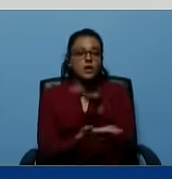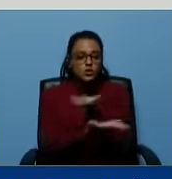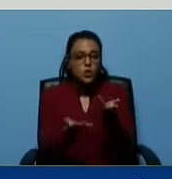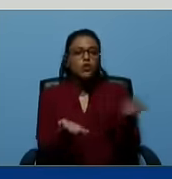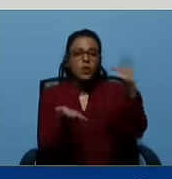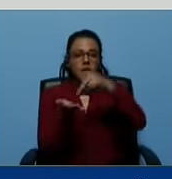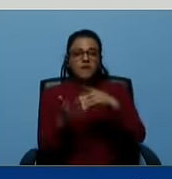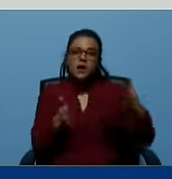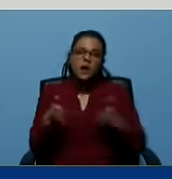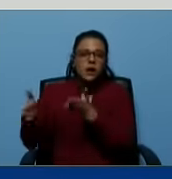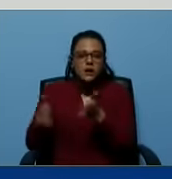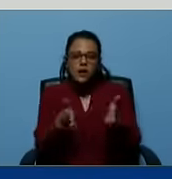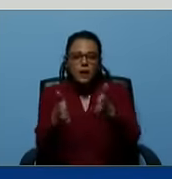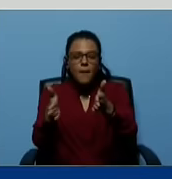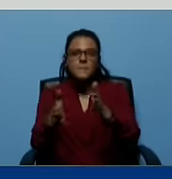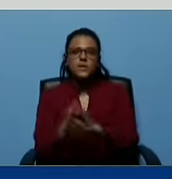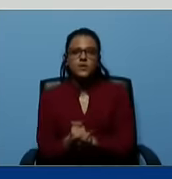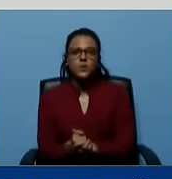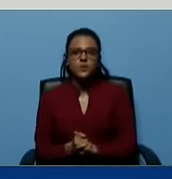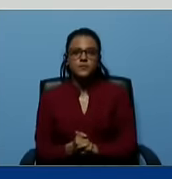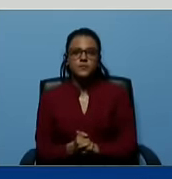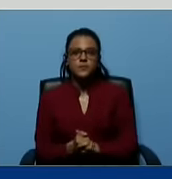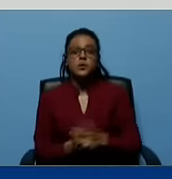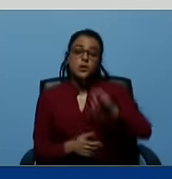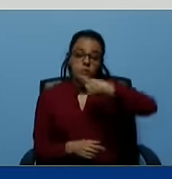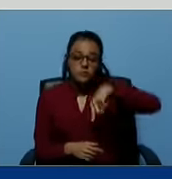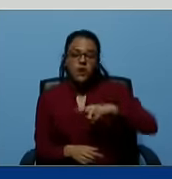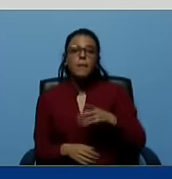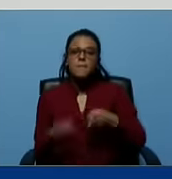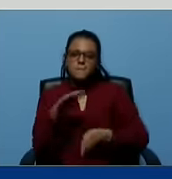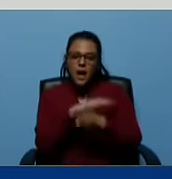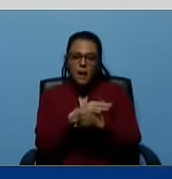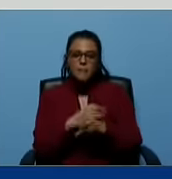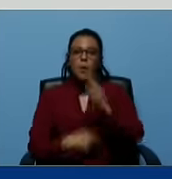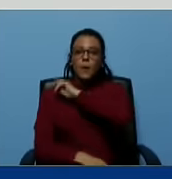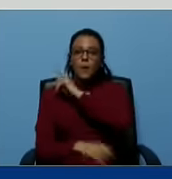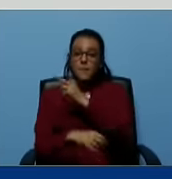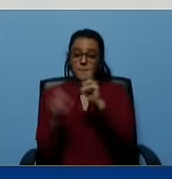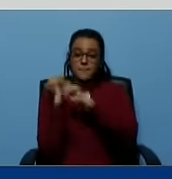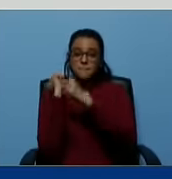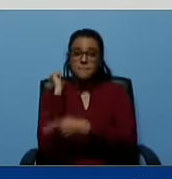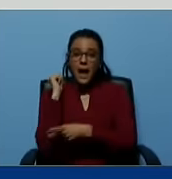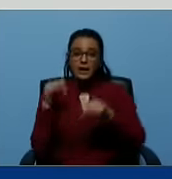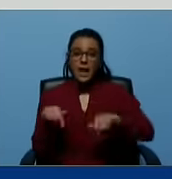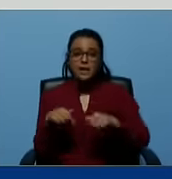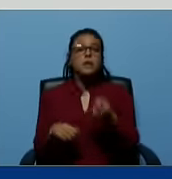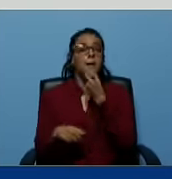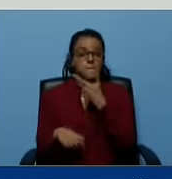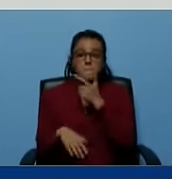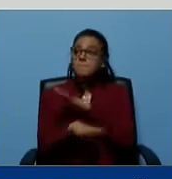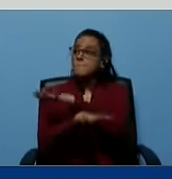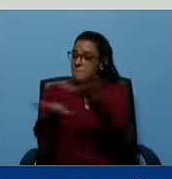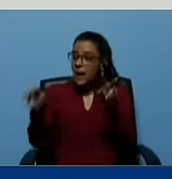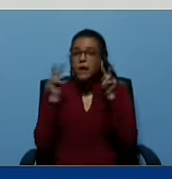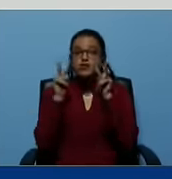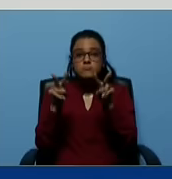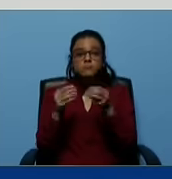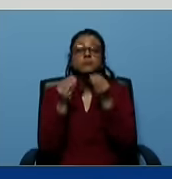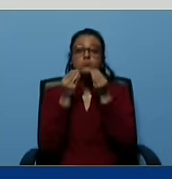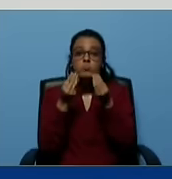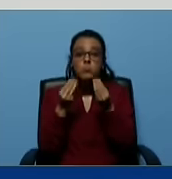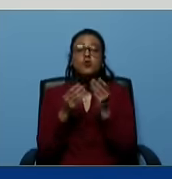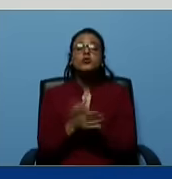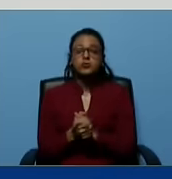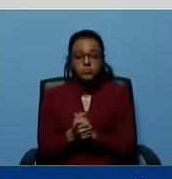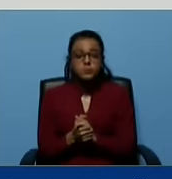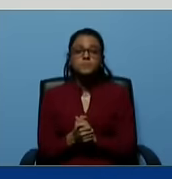el camino, ¿no? Estamos en el parque Vinicio Adame. Está bello este parque. Está